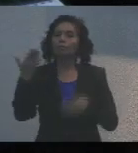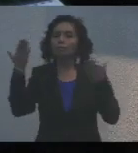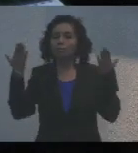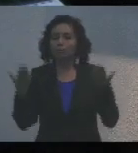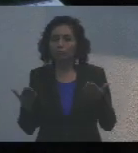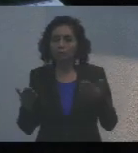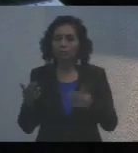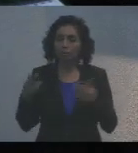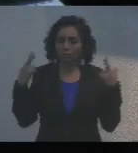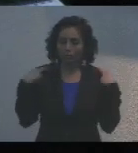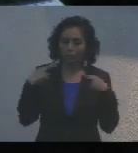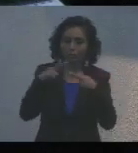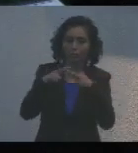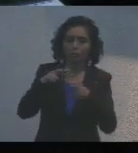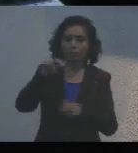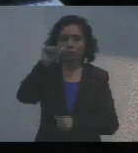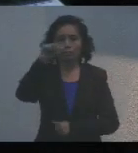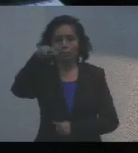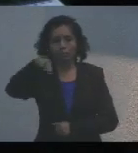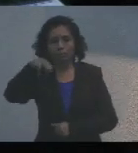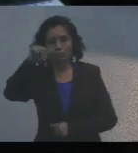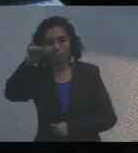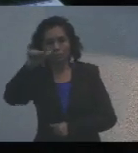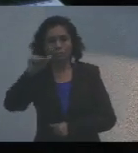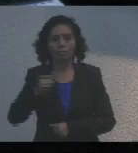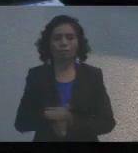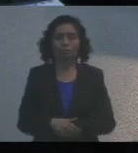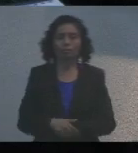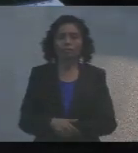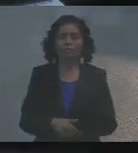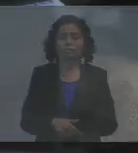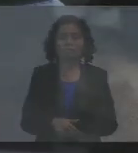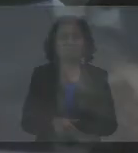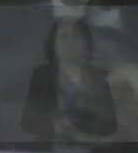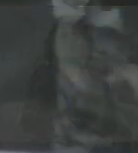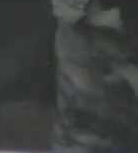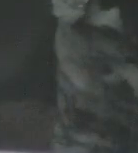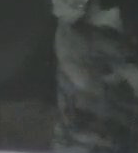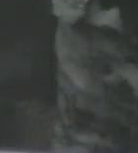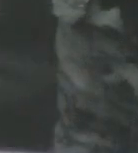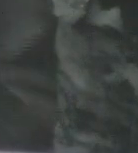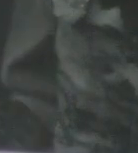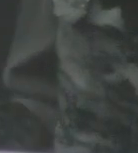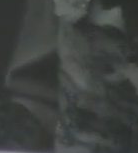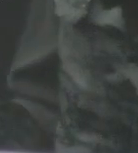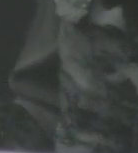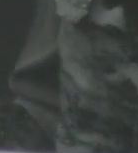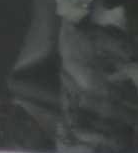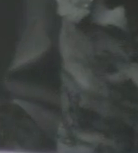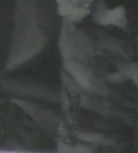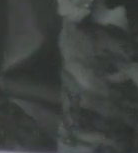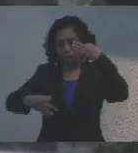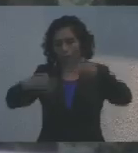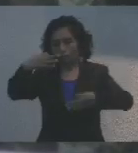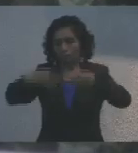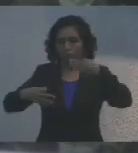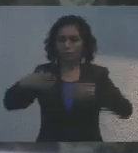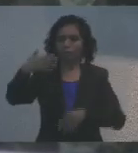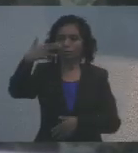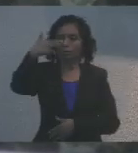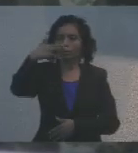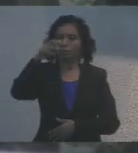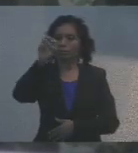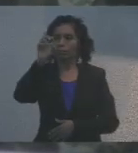maestra magistrada Ana Mercedes Castillo Carvajal en representación del magistrado aidé en José